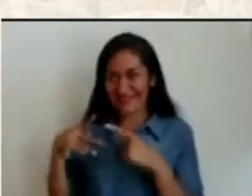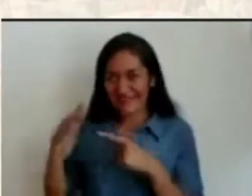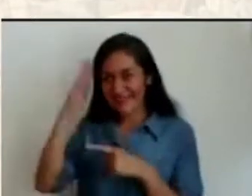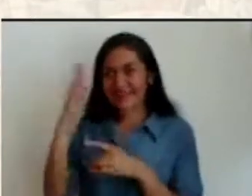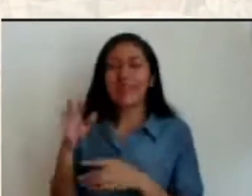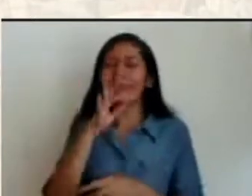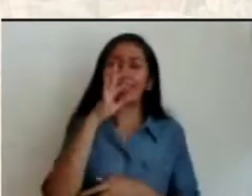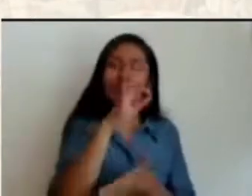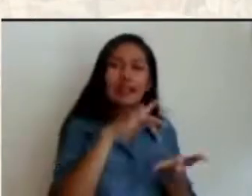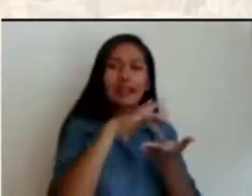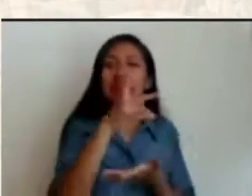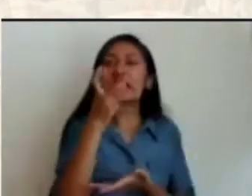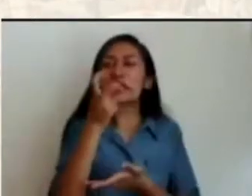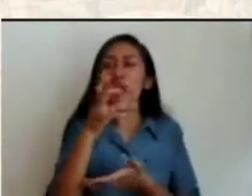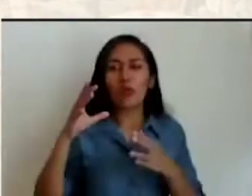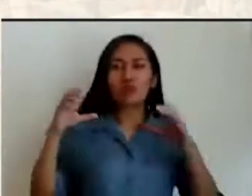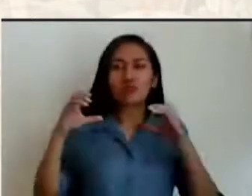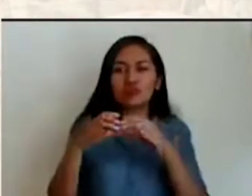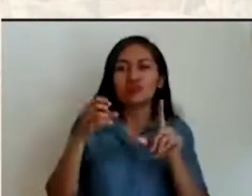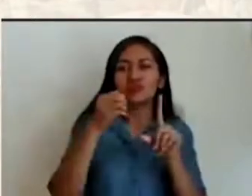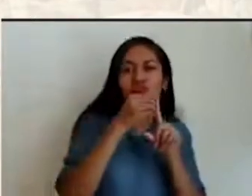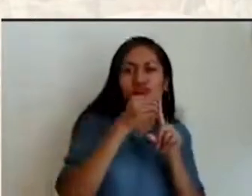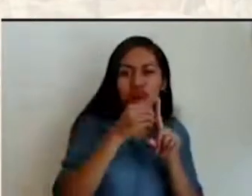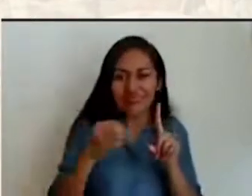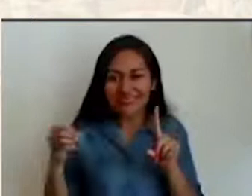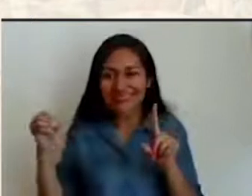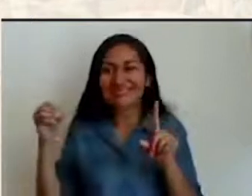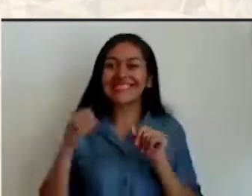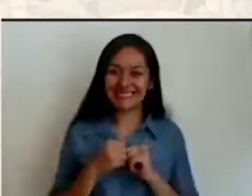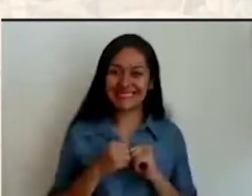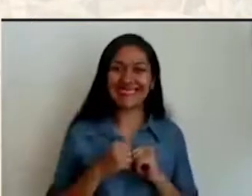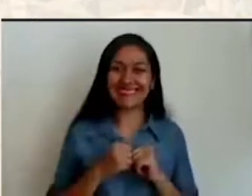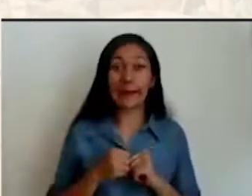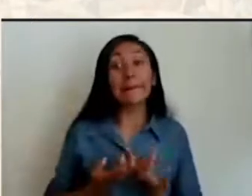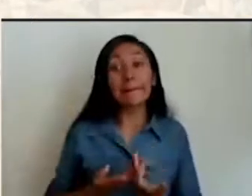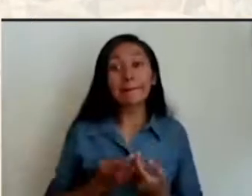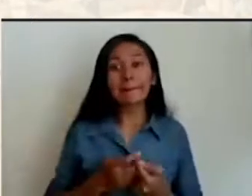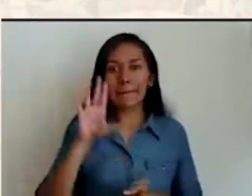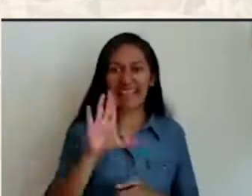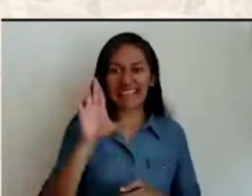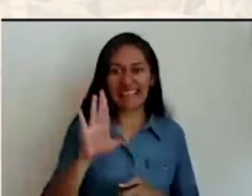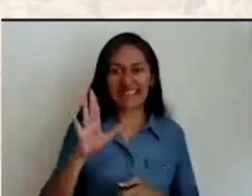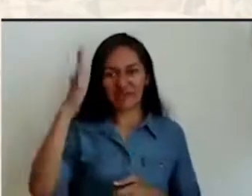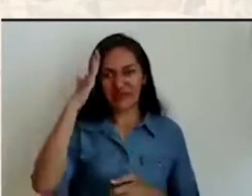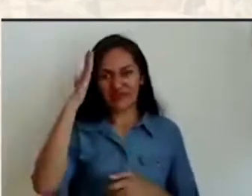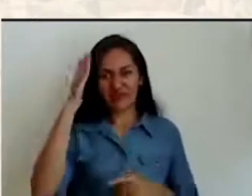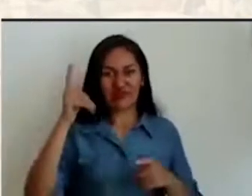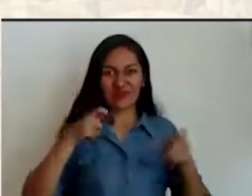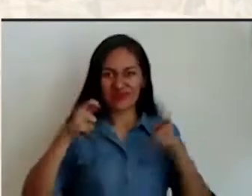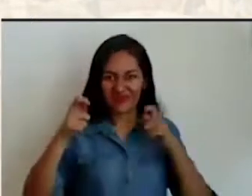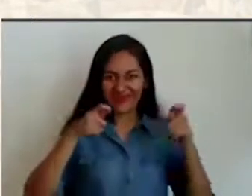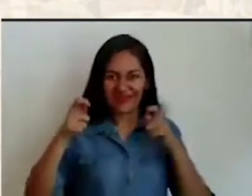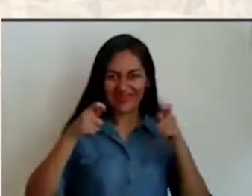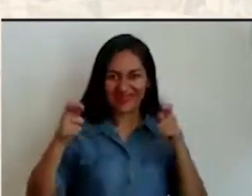mandato. Entonces, eso es un juego de, llamémoslo, una aristocracia democráticamente